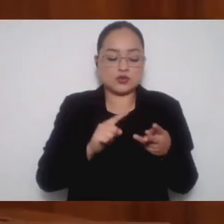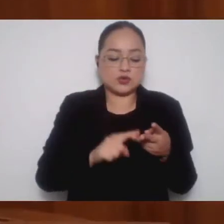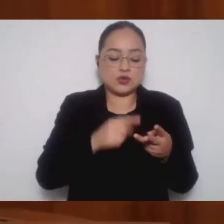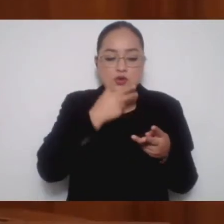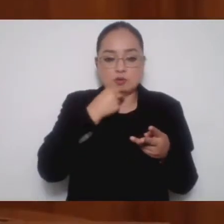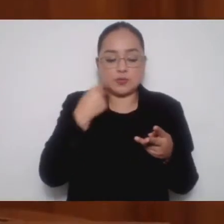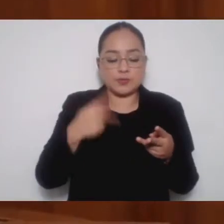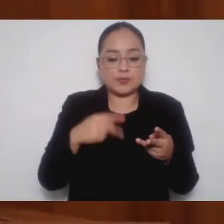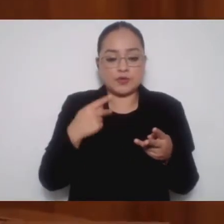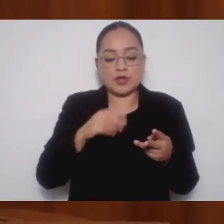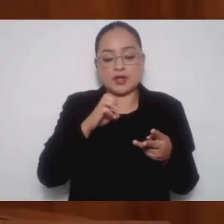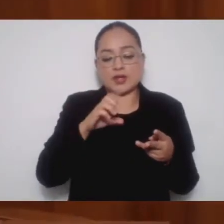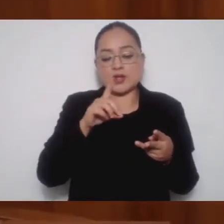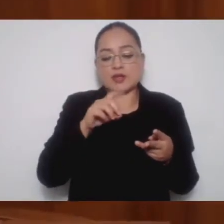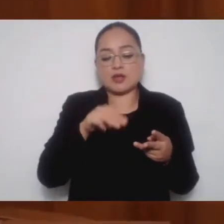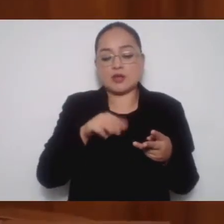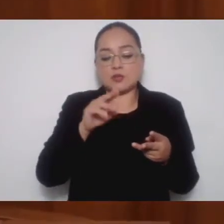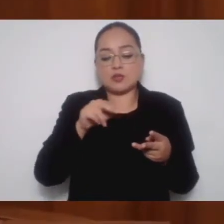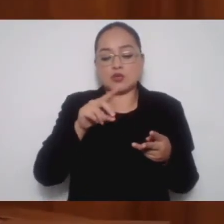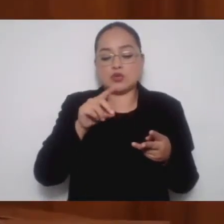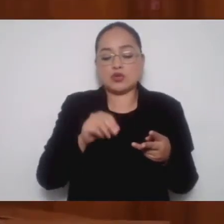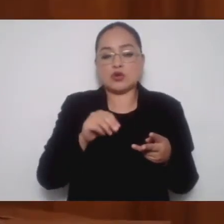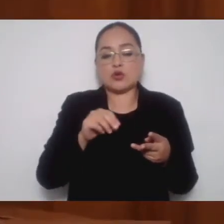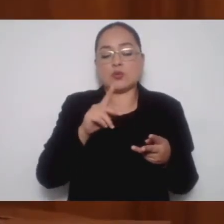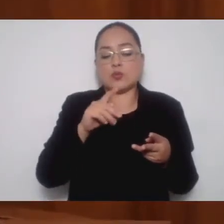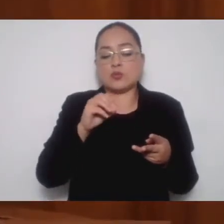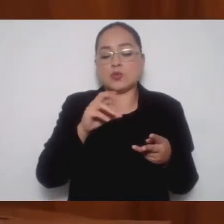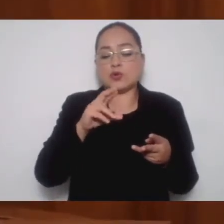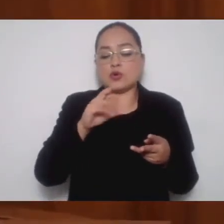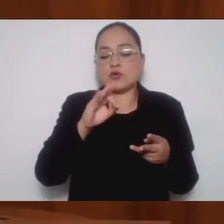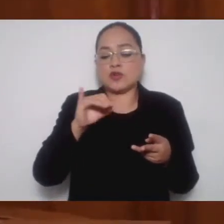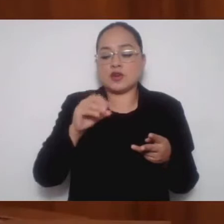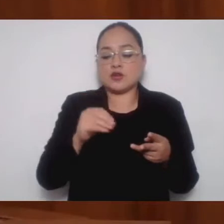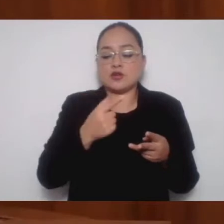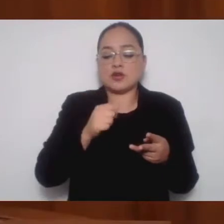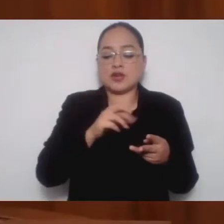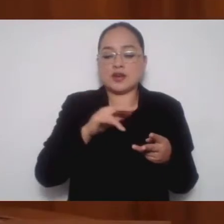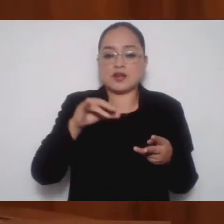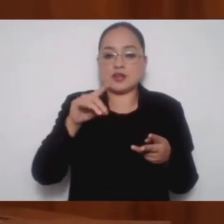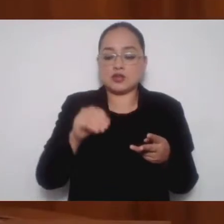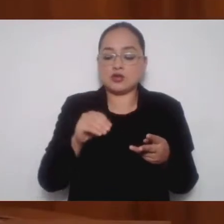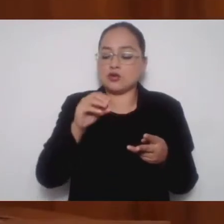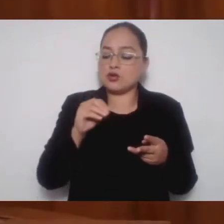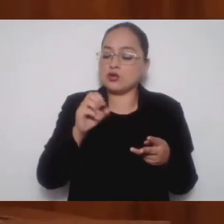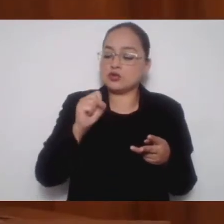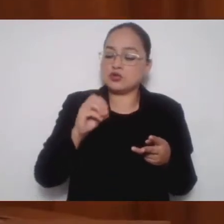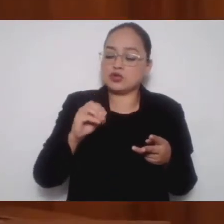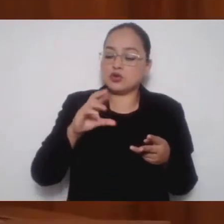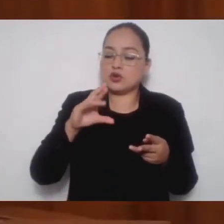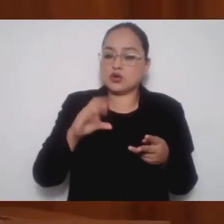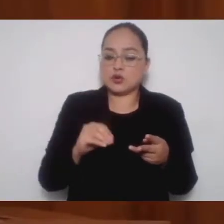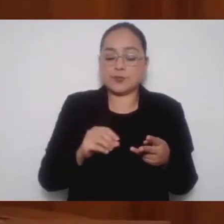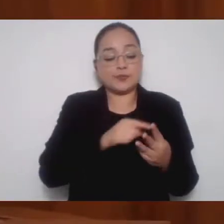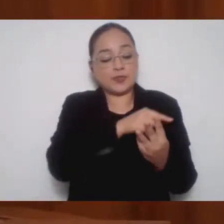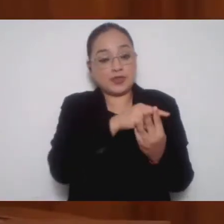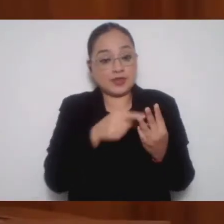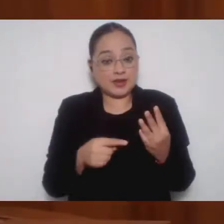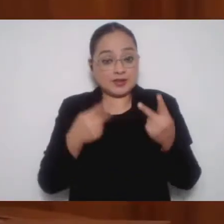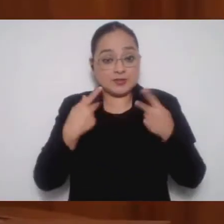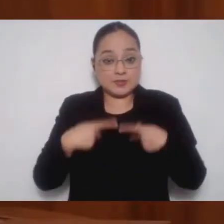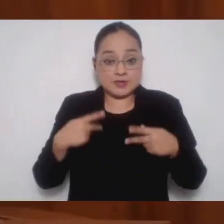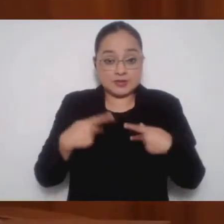ciudadano Edmundo Porfirio Garrido Osorio. Cabe destacar que los